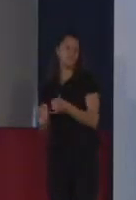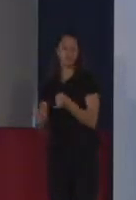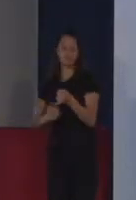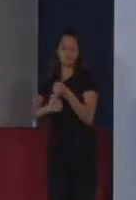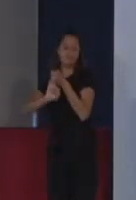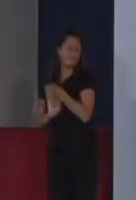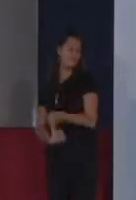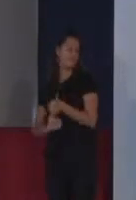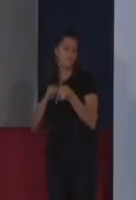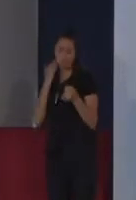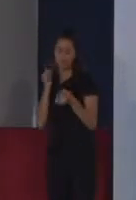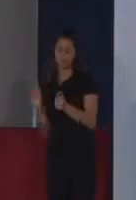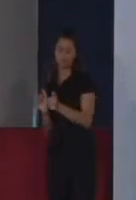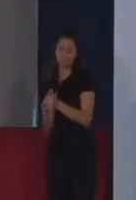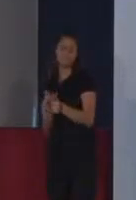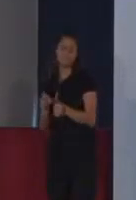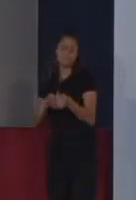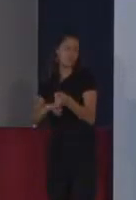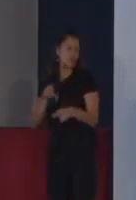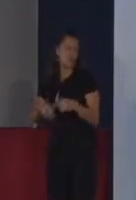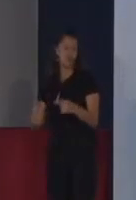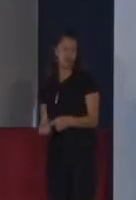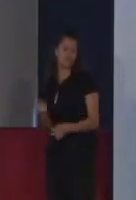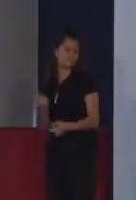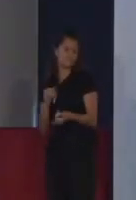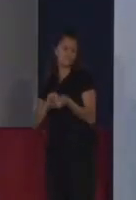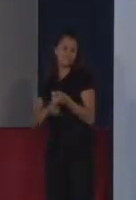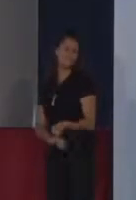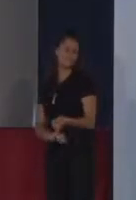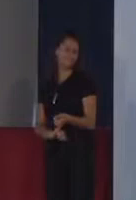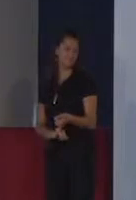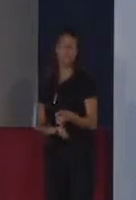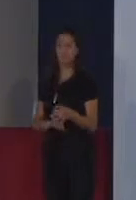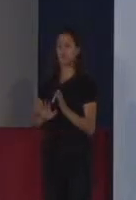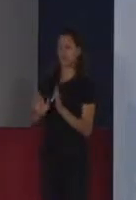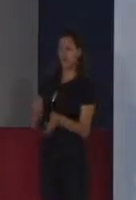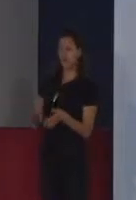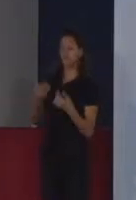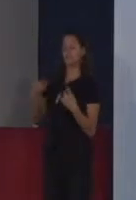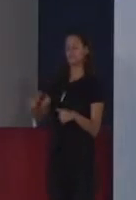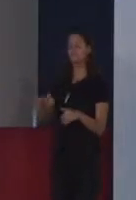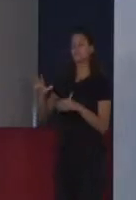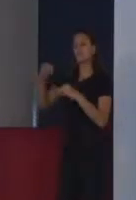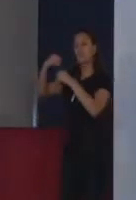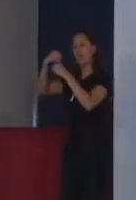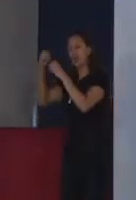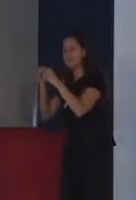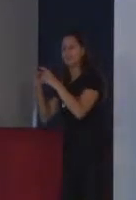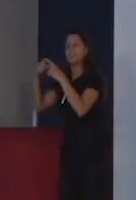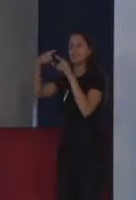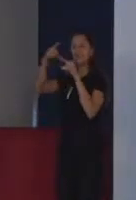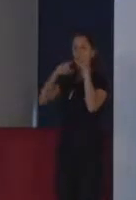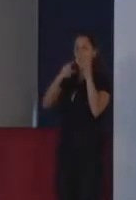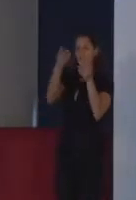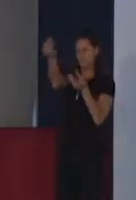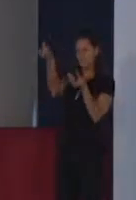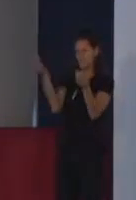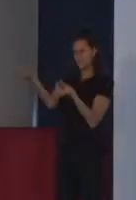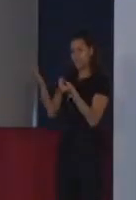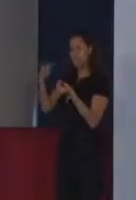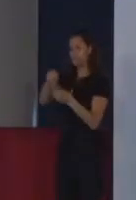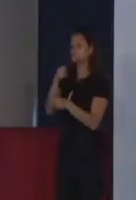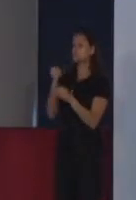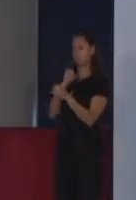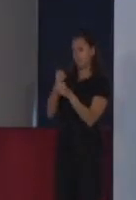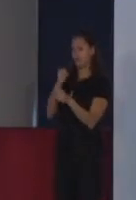Por lo menos, claro. Sí, señora. Las cajas de compensación han venido haciendo un trabajo domiciliario muy importante. Yo